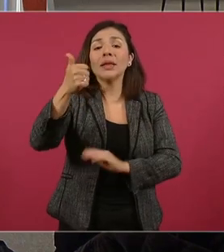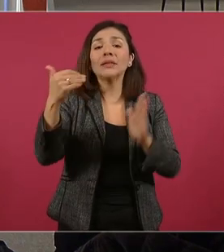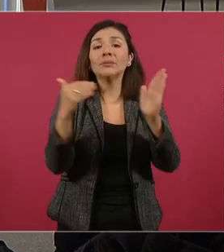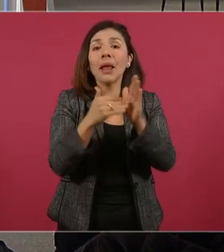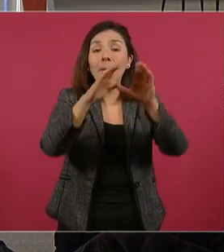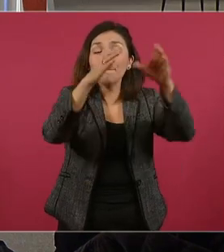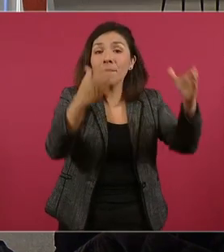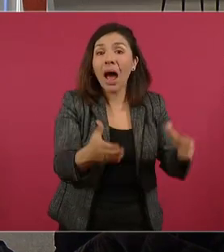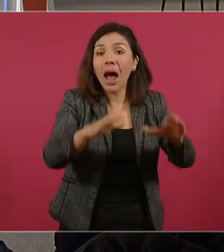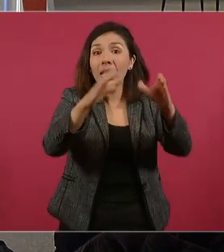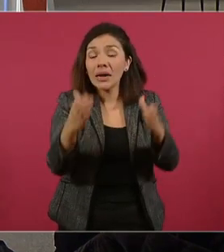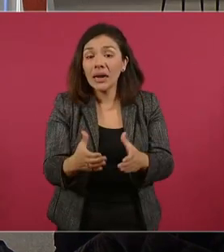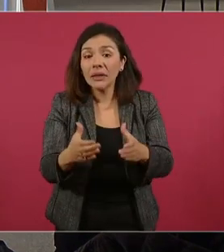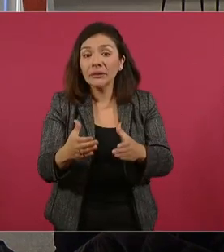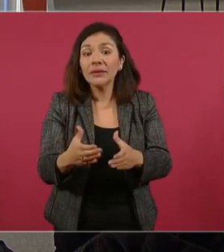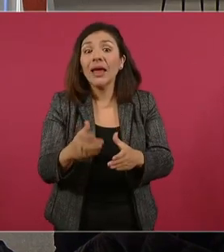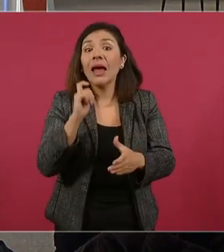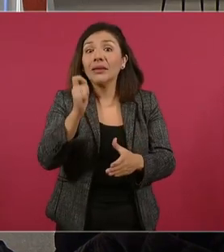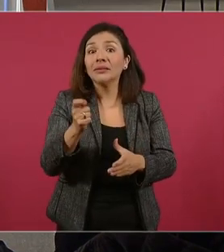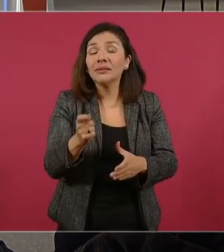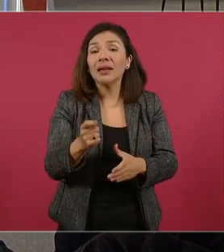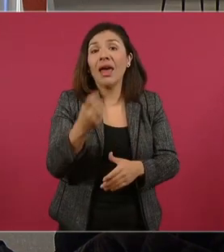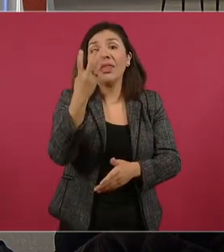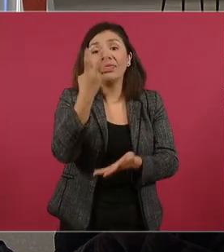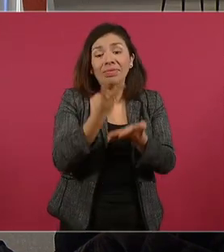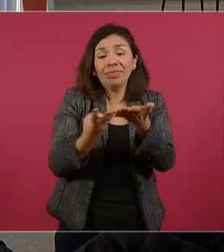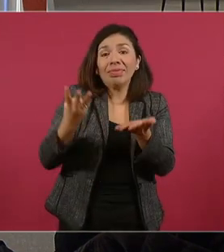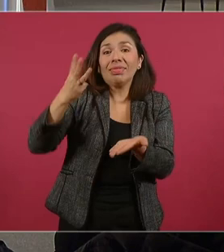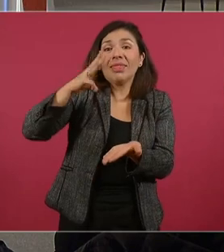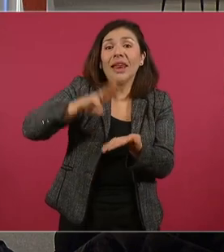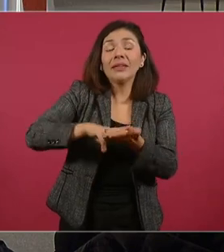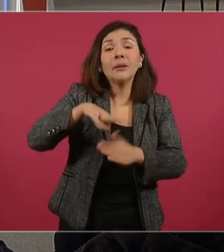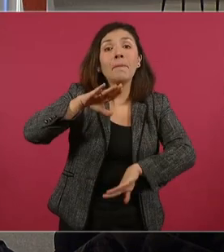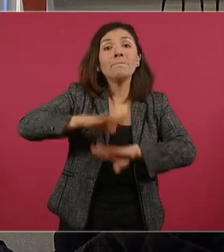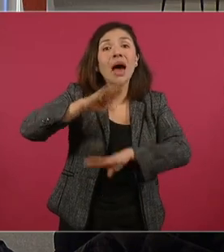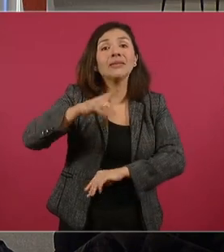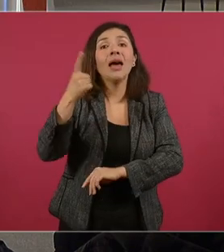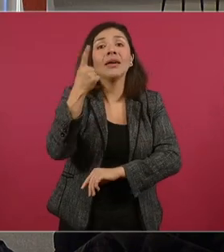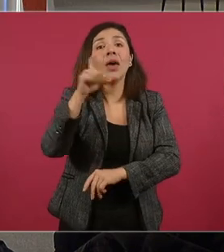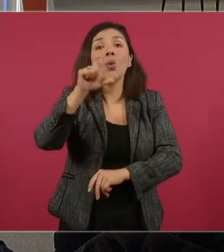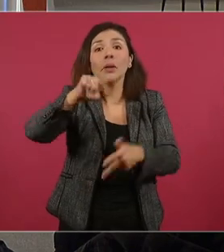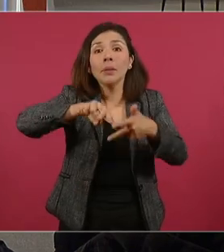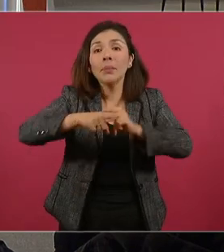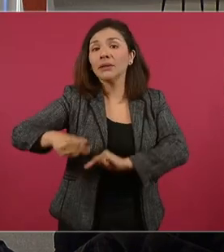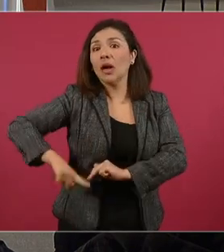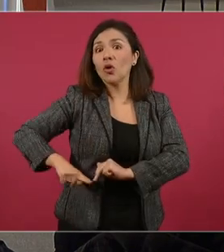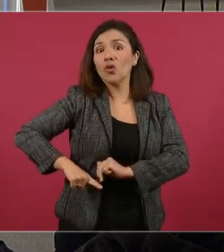1,046,000 barriles, más de 3 veces lo que recibimos. Y